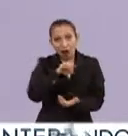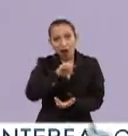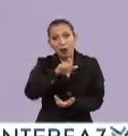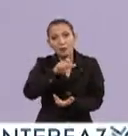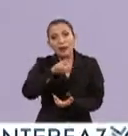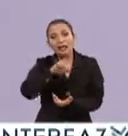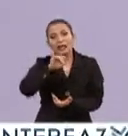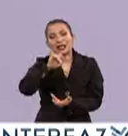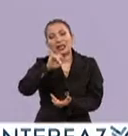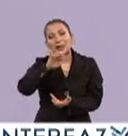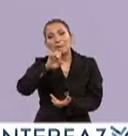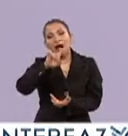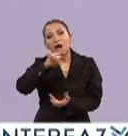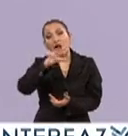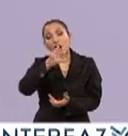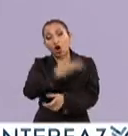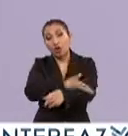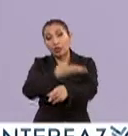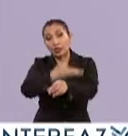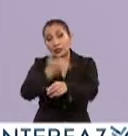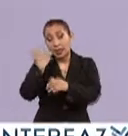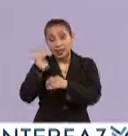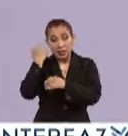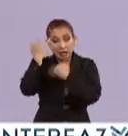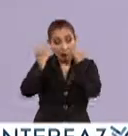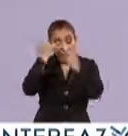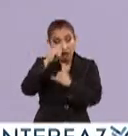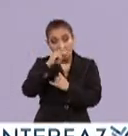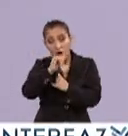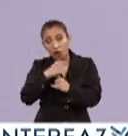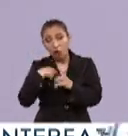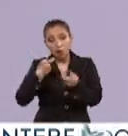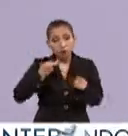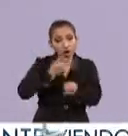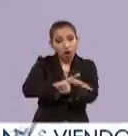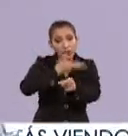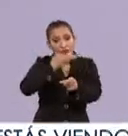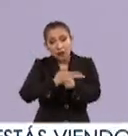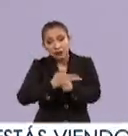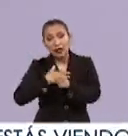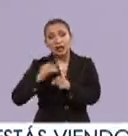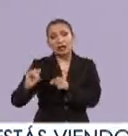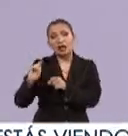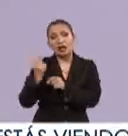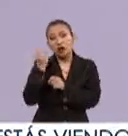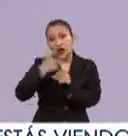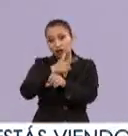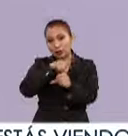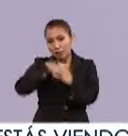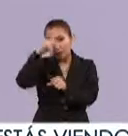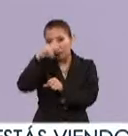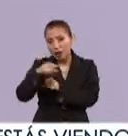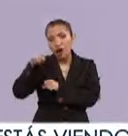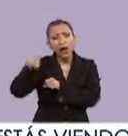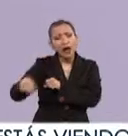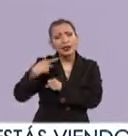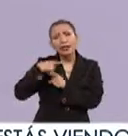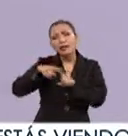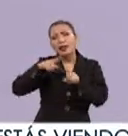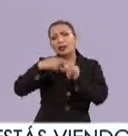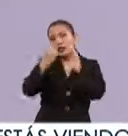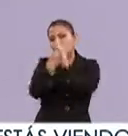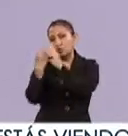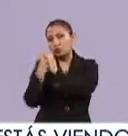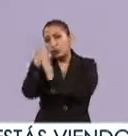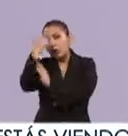Omar Ibargüen. Él es coordinador de Innovación y Producción Digital en el Tecnológico Nacional de México y nos va a hablar sobre una serie de MOOCs